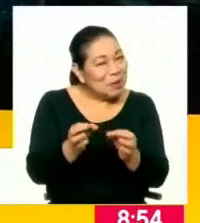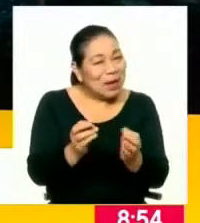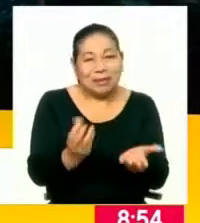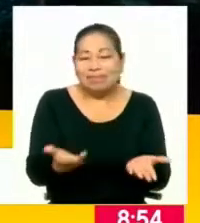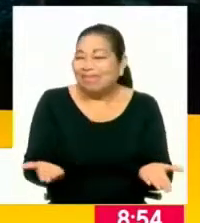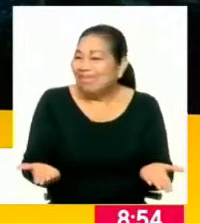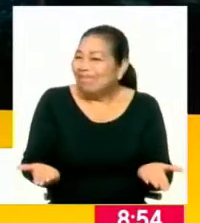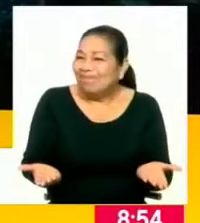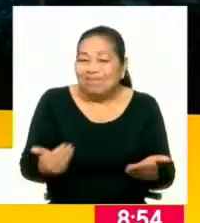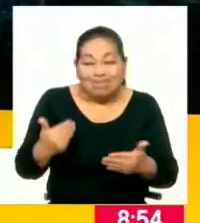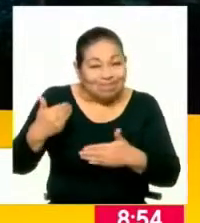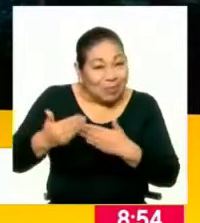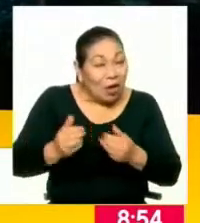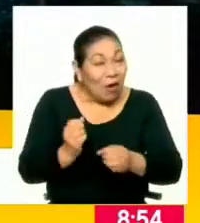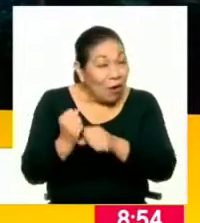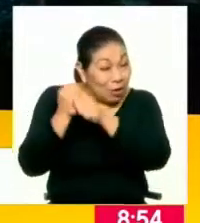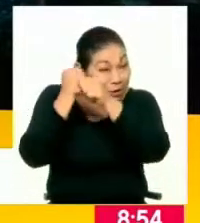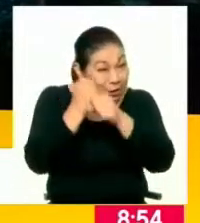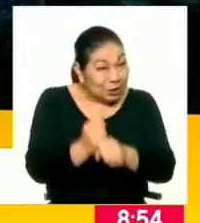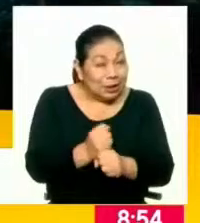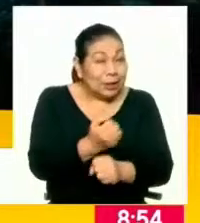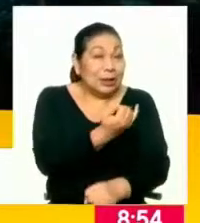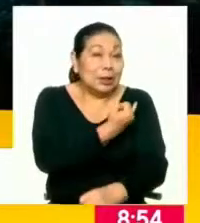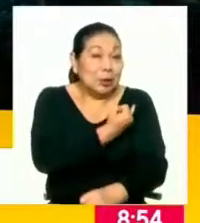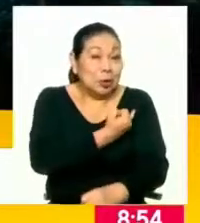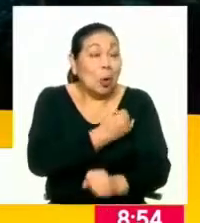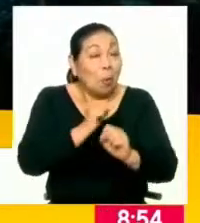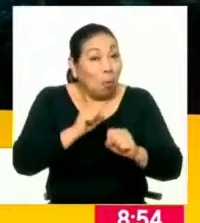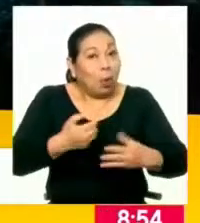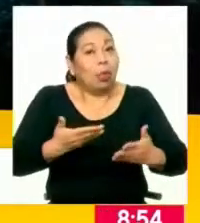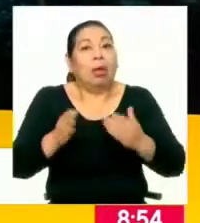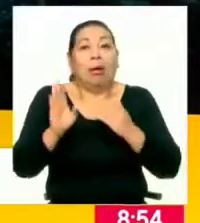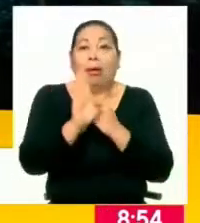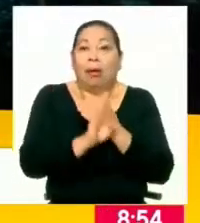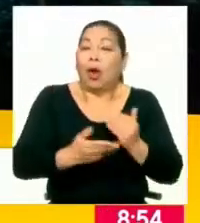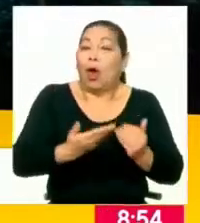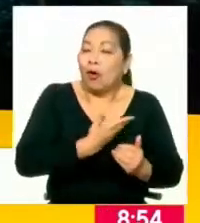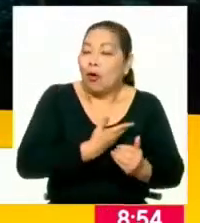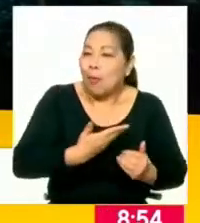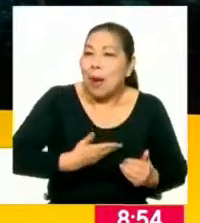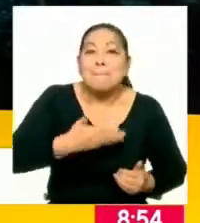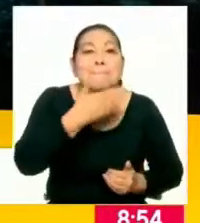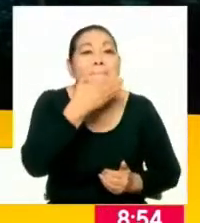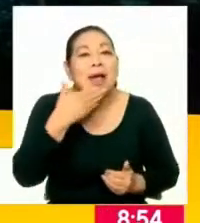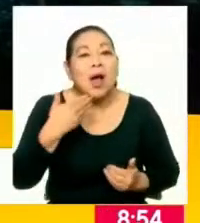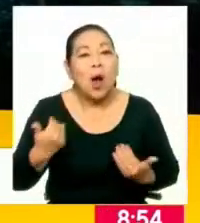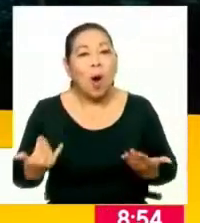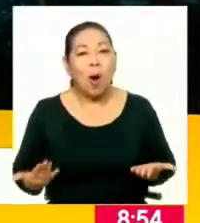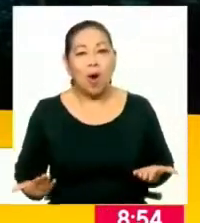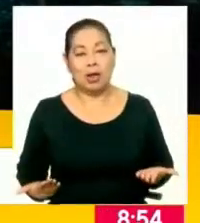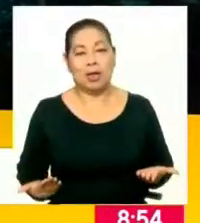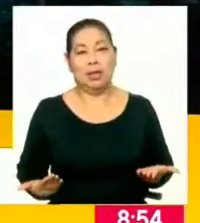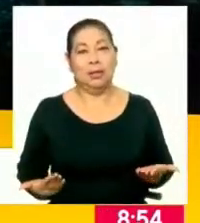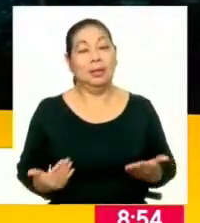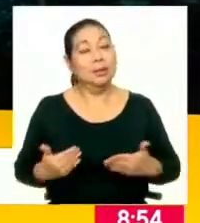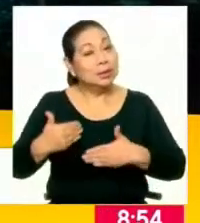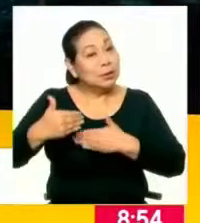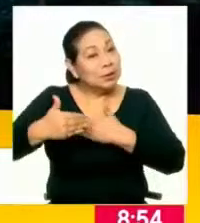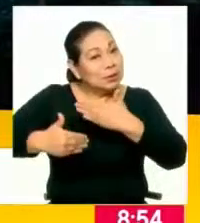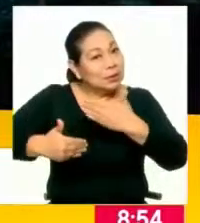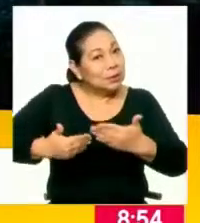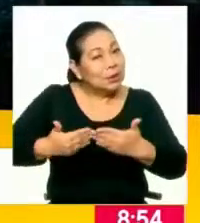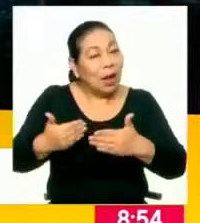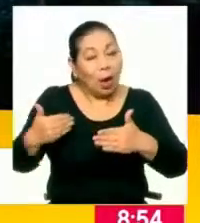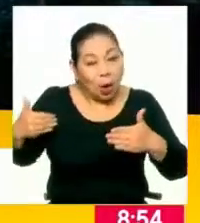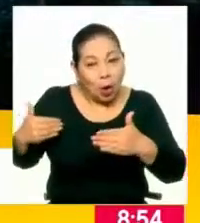para contribuir a ese fortalecimiento institucional que nos podría garantizar la gobernabilidad y luego, esperemos en un